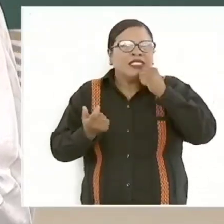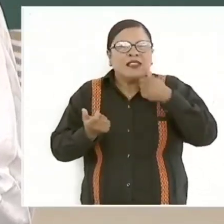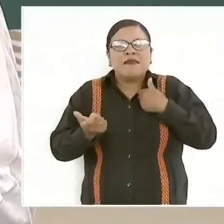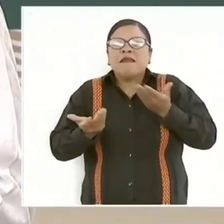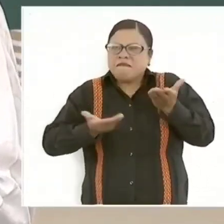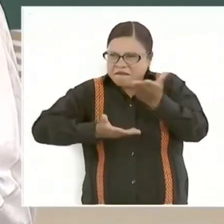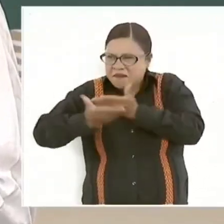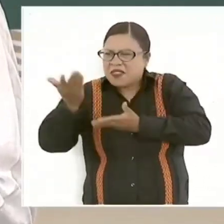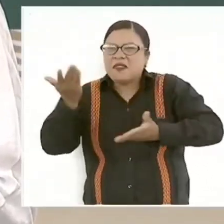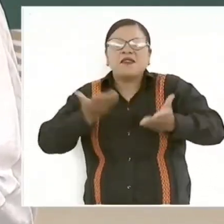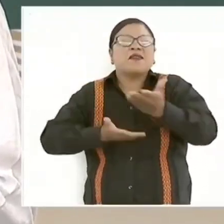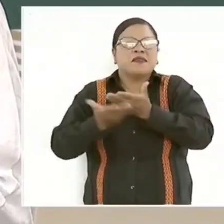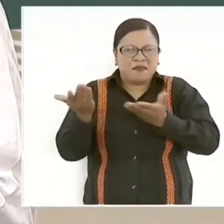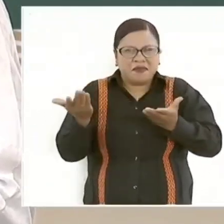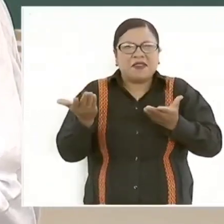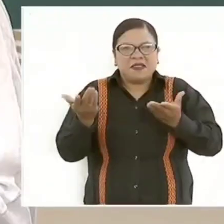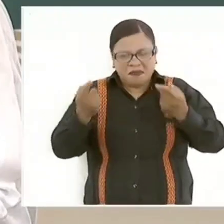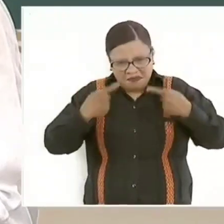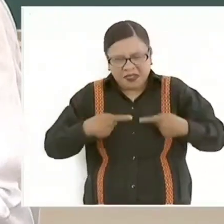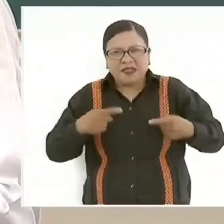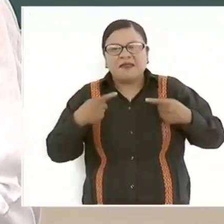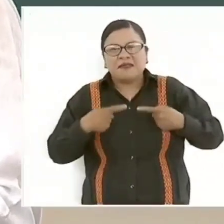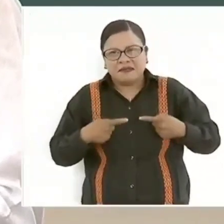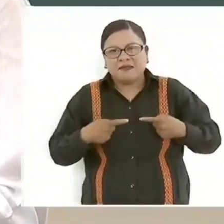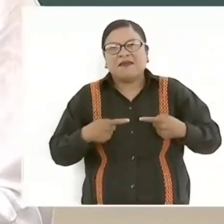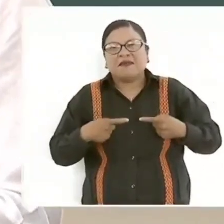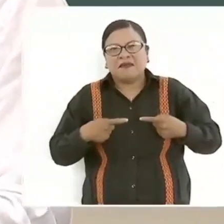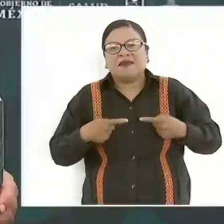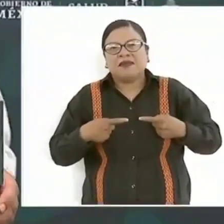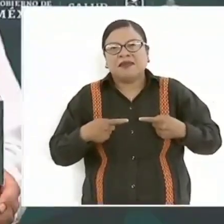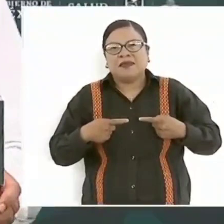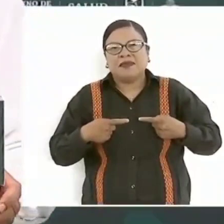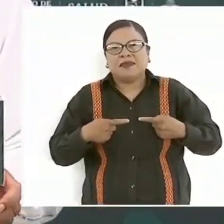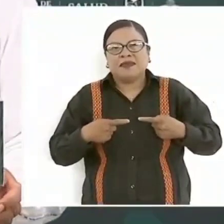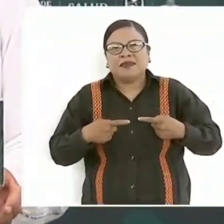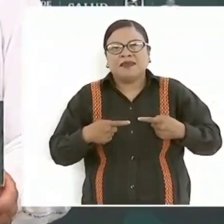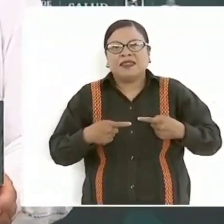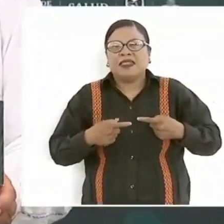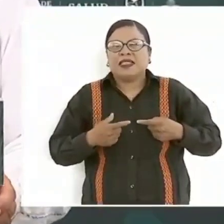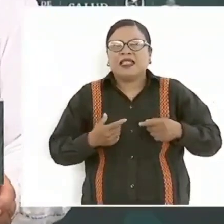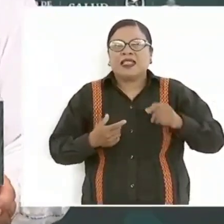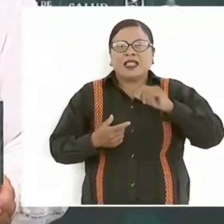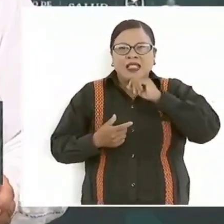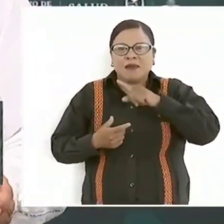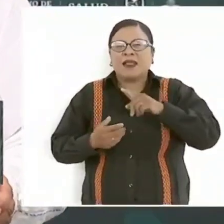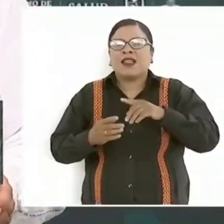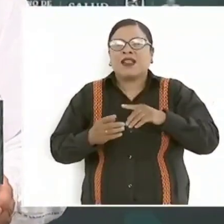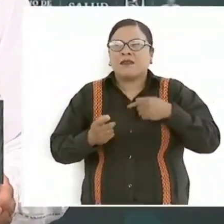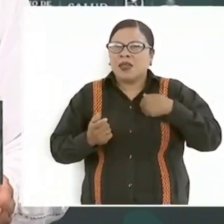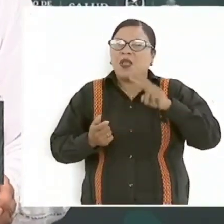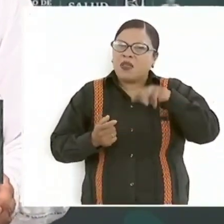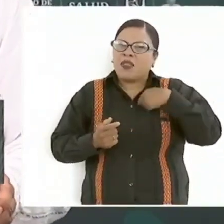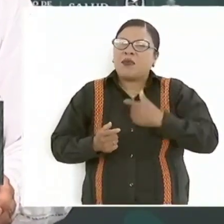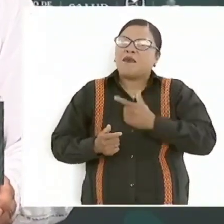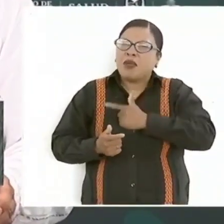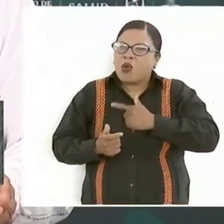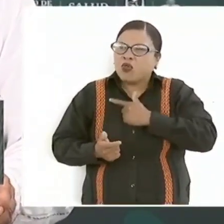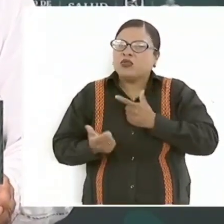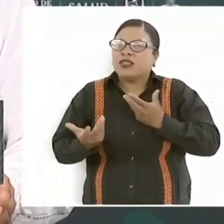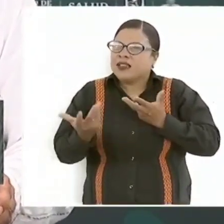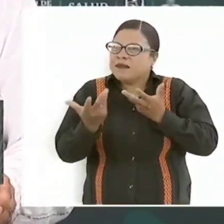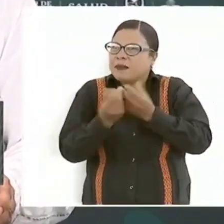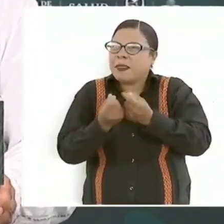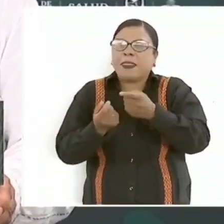todos, con la gente de más arriba de la cúpula, pero me gusta más la